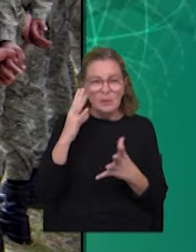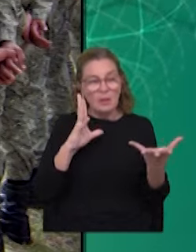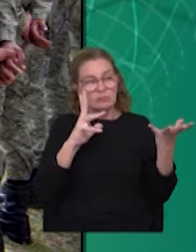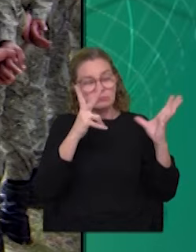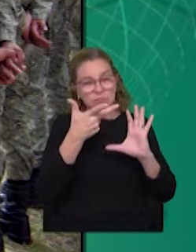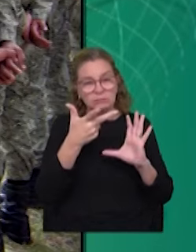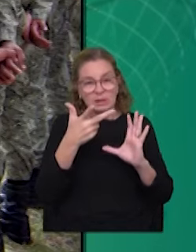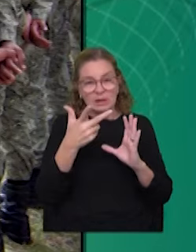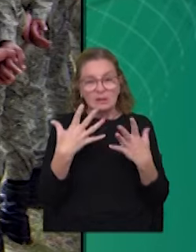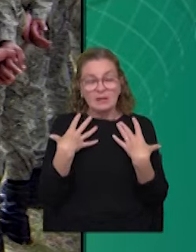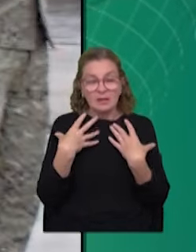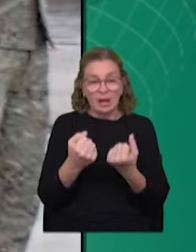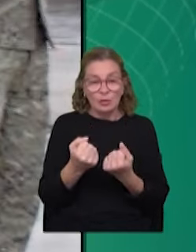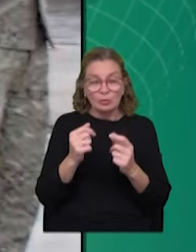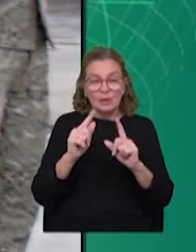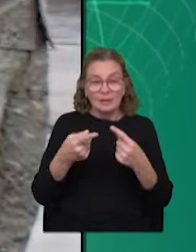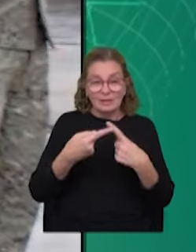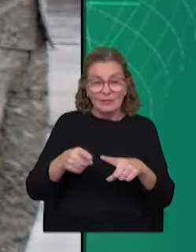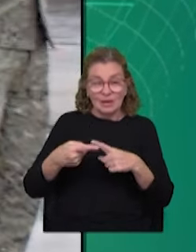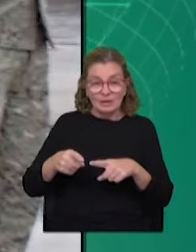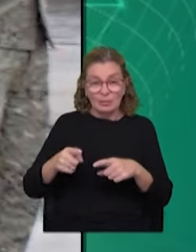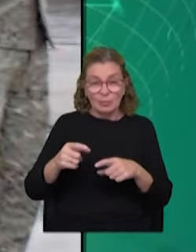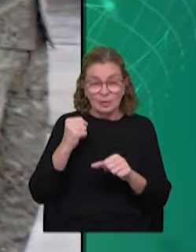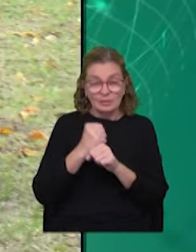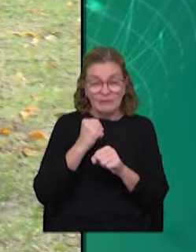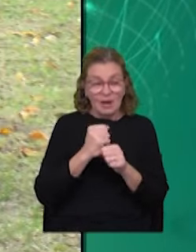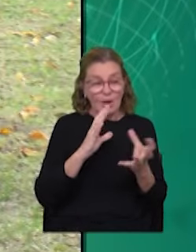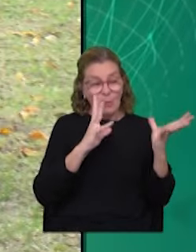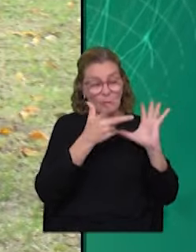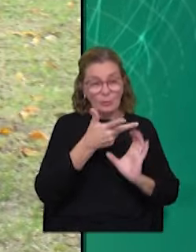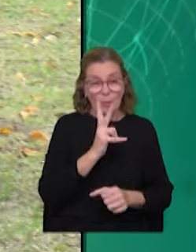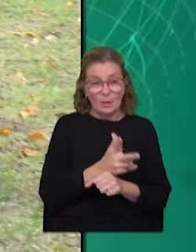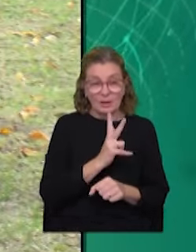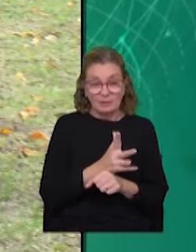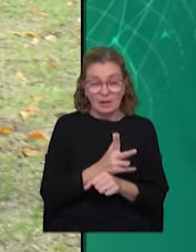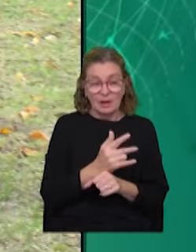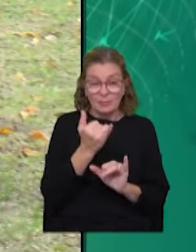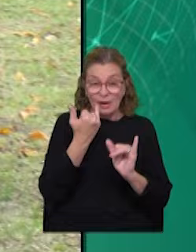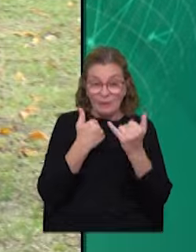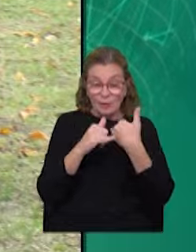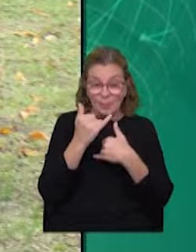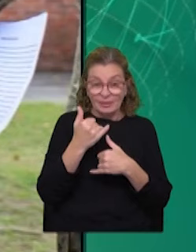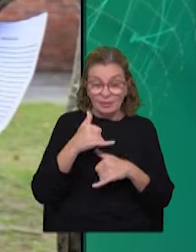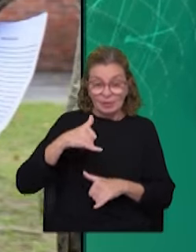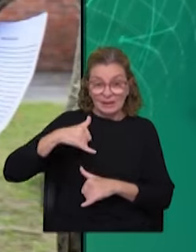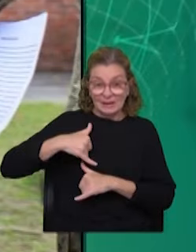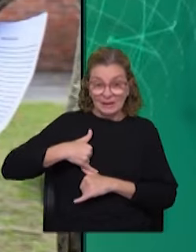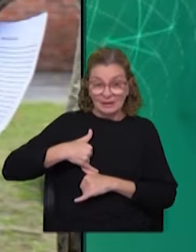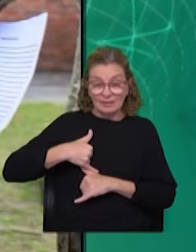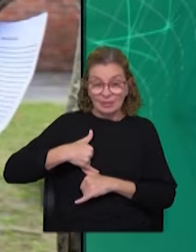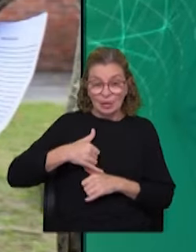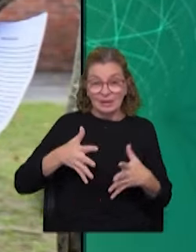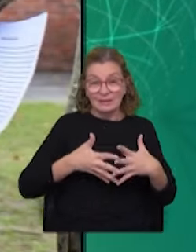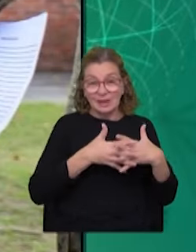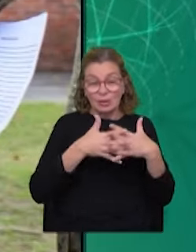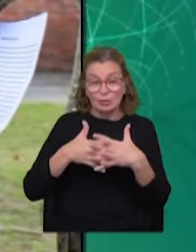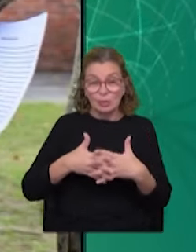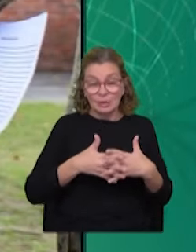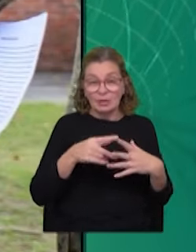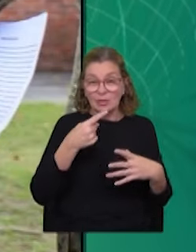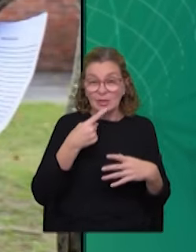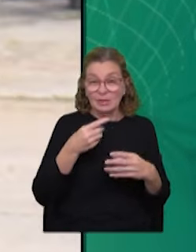atención sanitaria entre otras tareas de corte ambiental y humanitario sin embargo la información del ejército de Estados Unidos especifica cuáles son